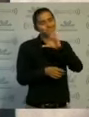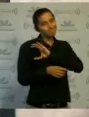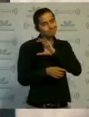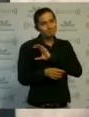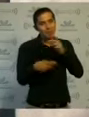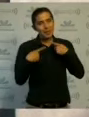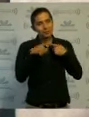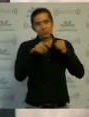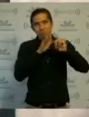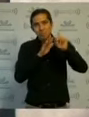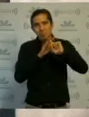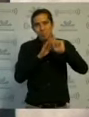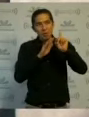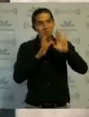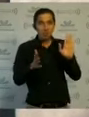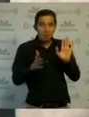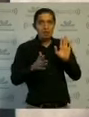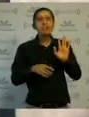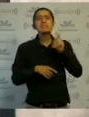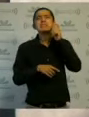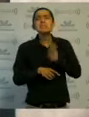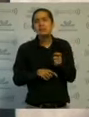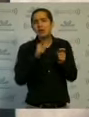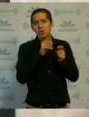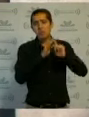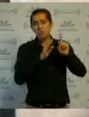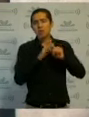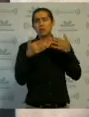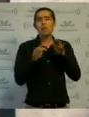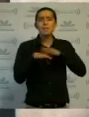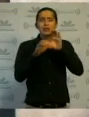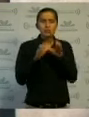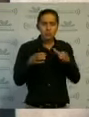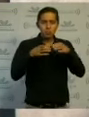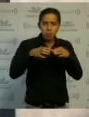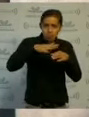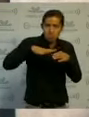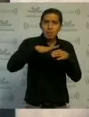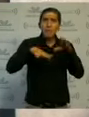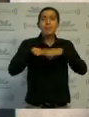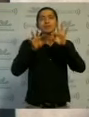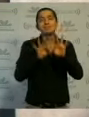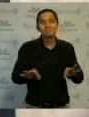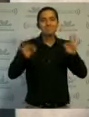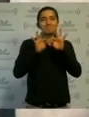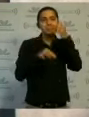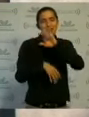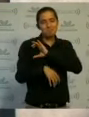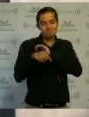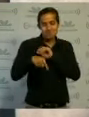paisanos y paisanas, ustedes son, sin duda, una de las comunidades más importantes para nuestro